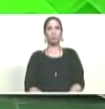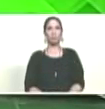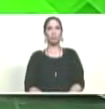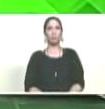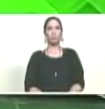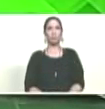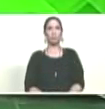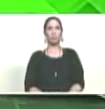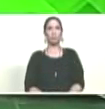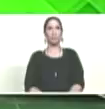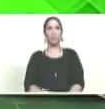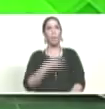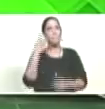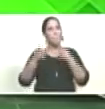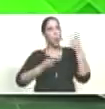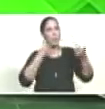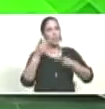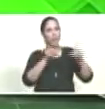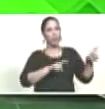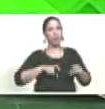Tanto en política agraria,